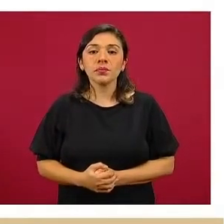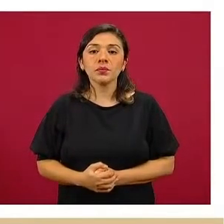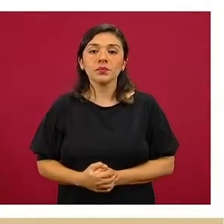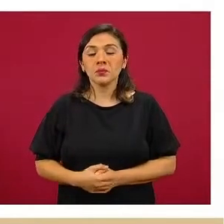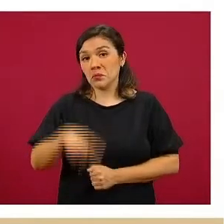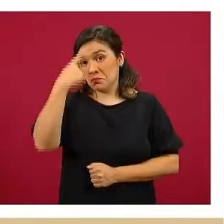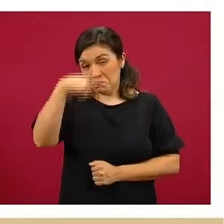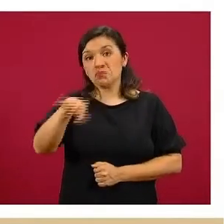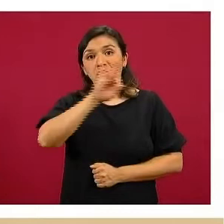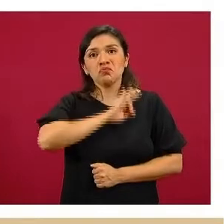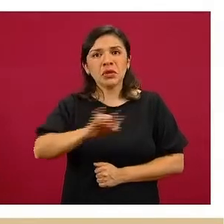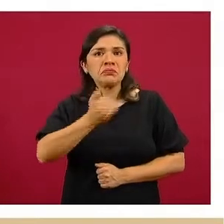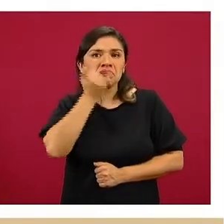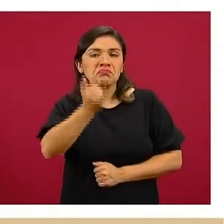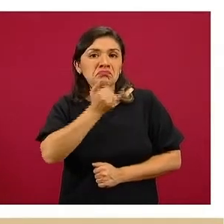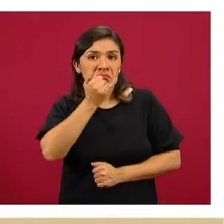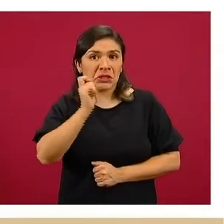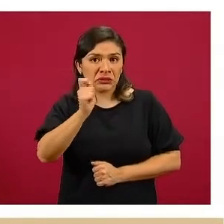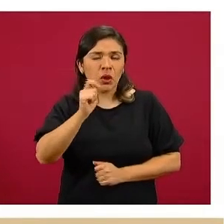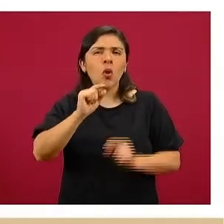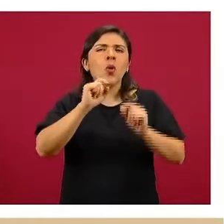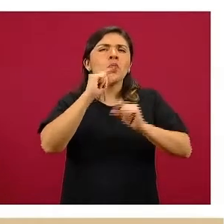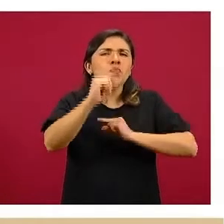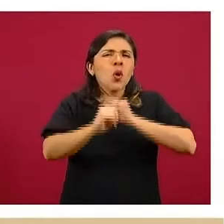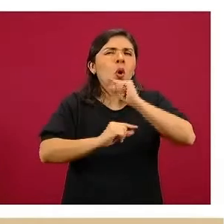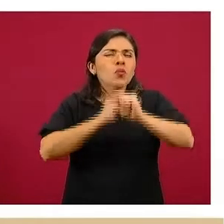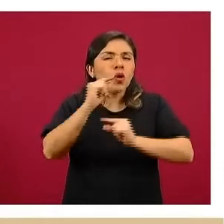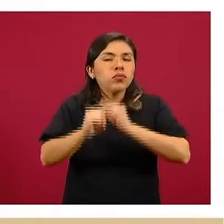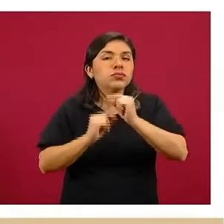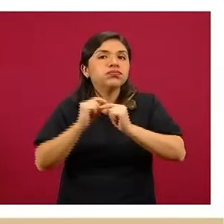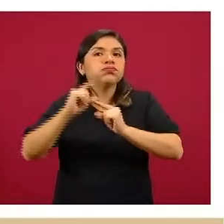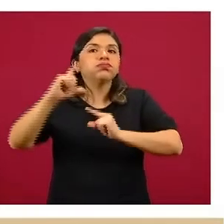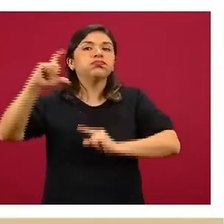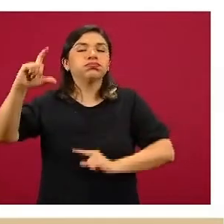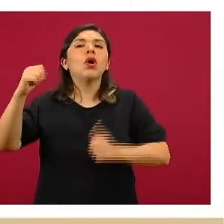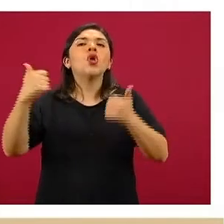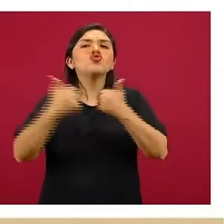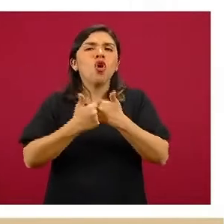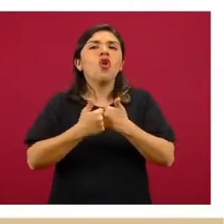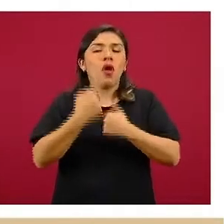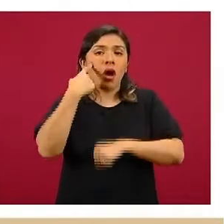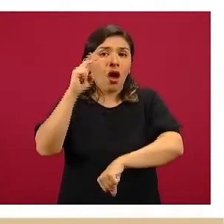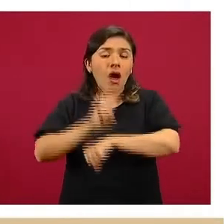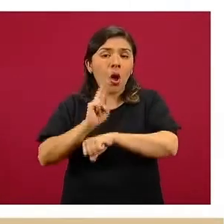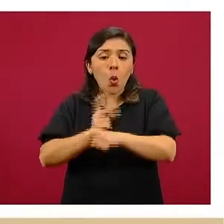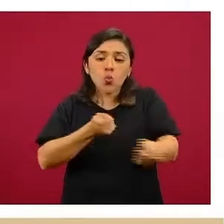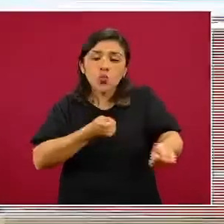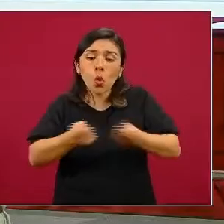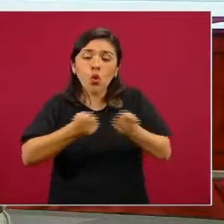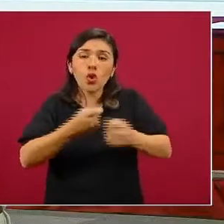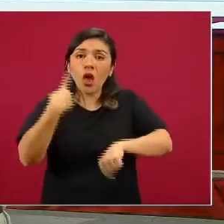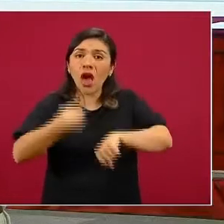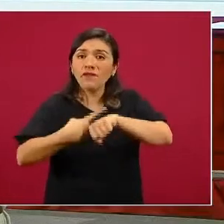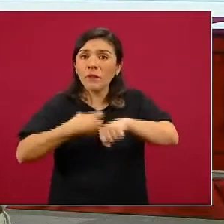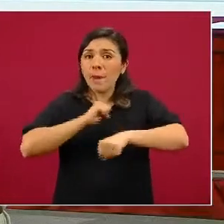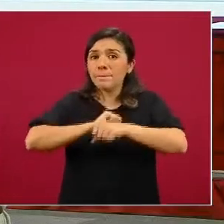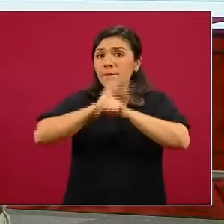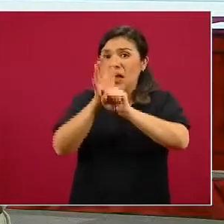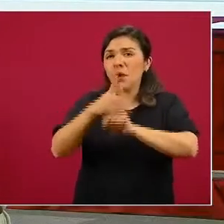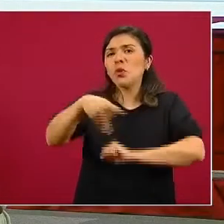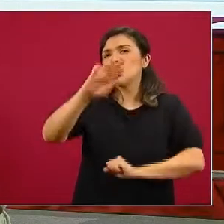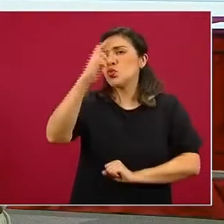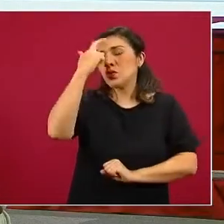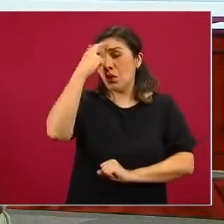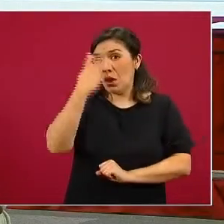poder considerar una transición gradual, coordinada, en función al control de la epidemia. Pero ustedes recuerdan, al inicio